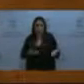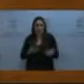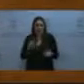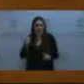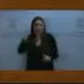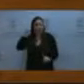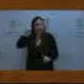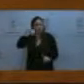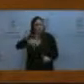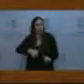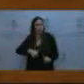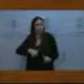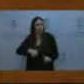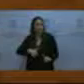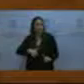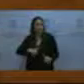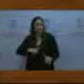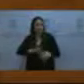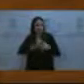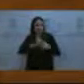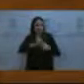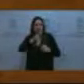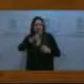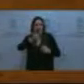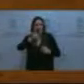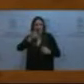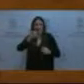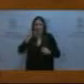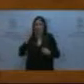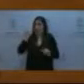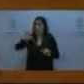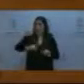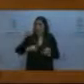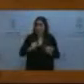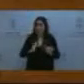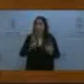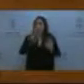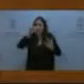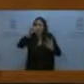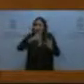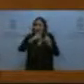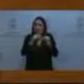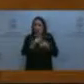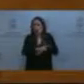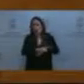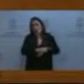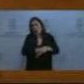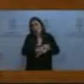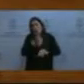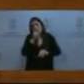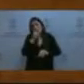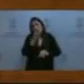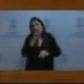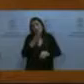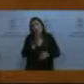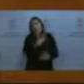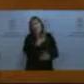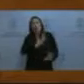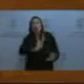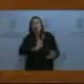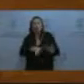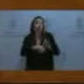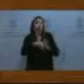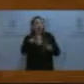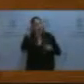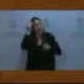con especial intensidad en este sentido desde el año 2015. Sin embargo, en Asturias, el Gobierno socialista aún debe estar pensando en